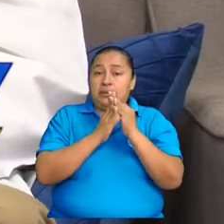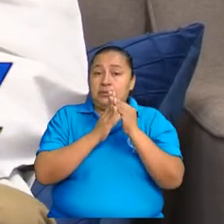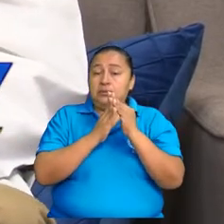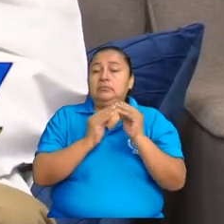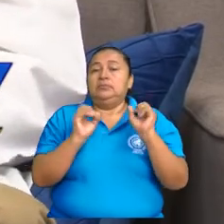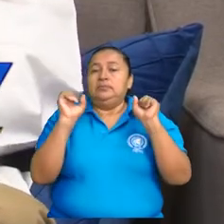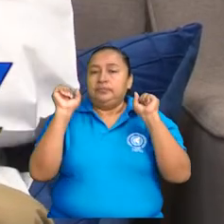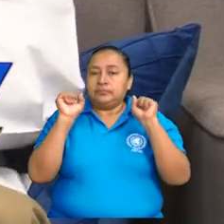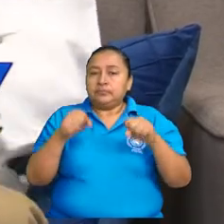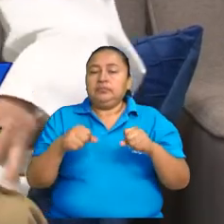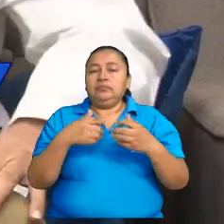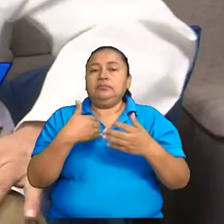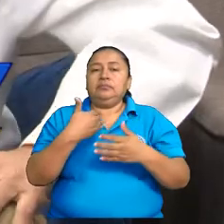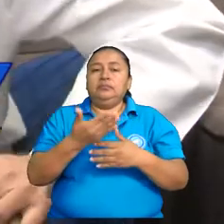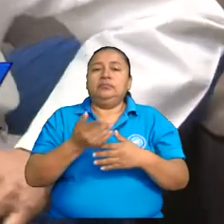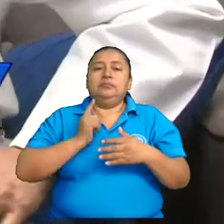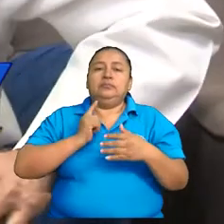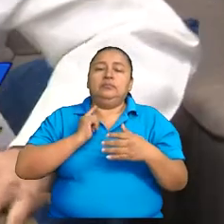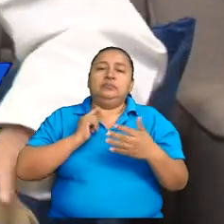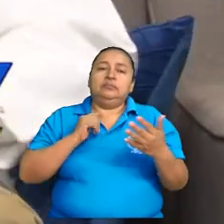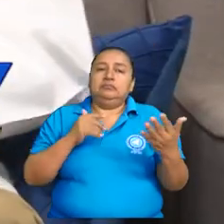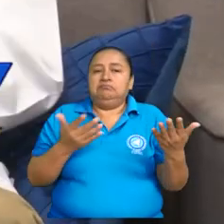podamos tener